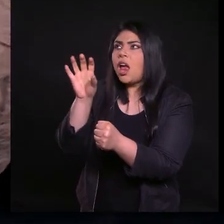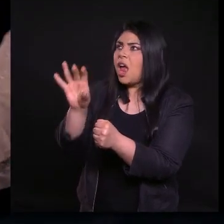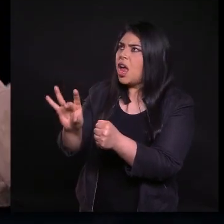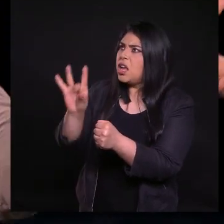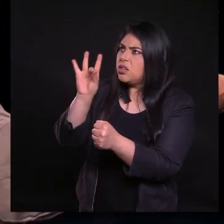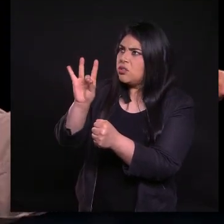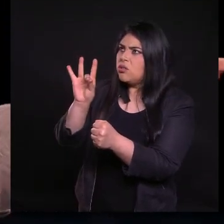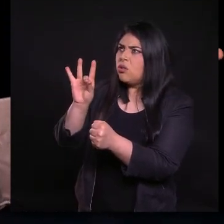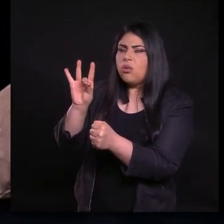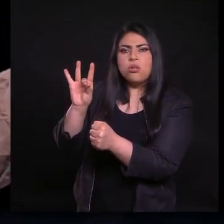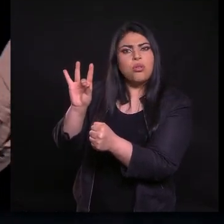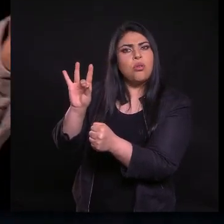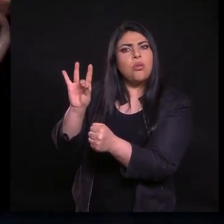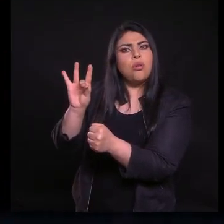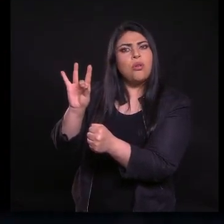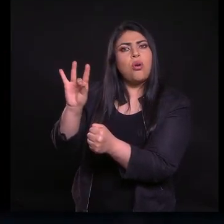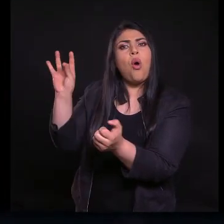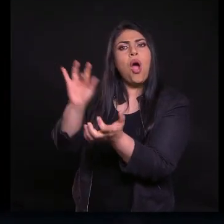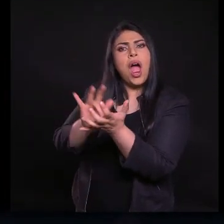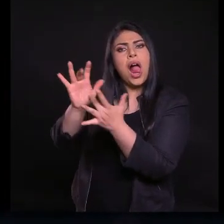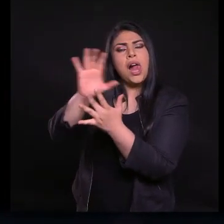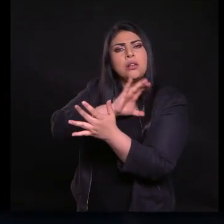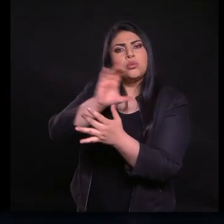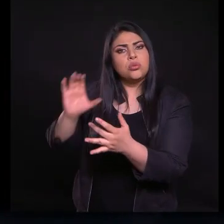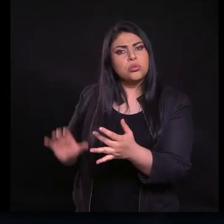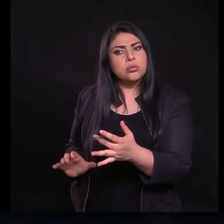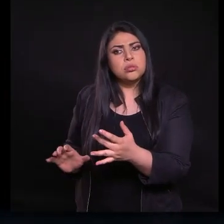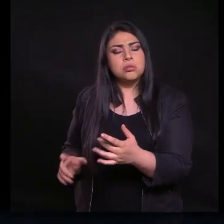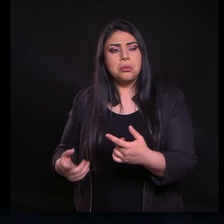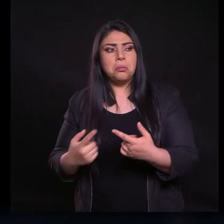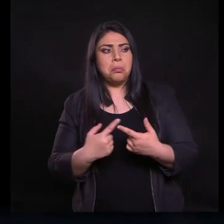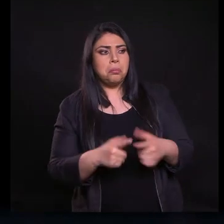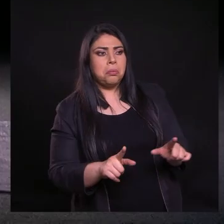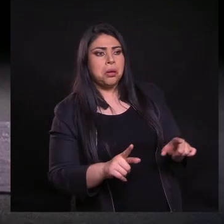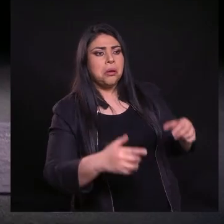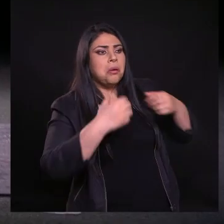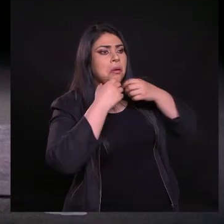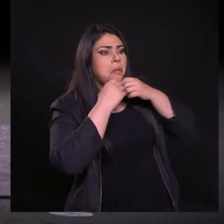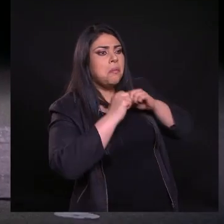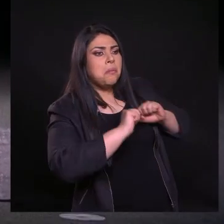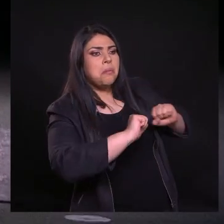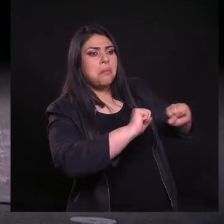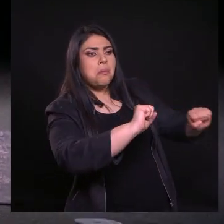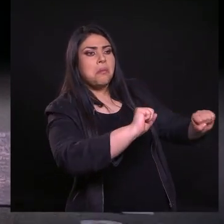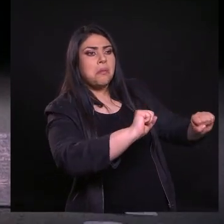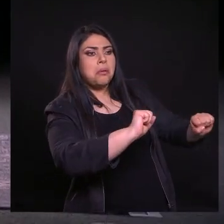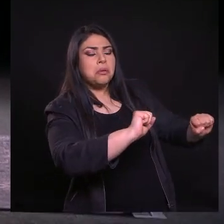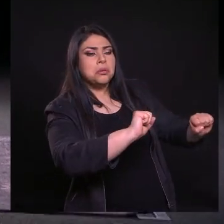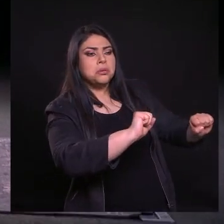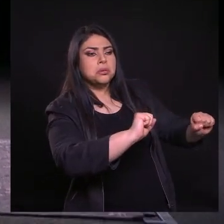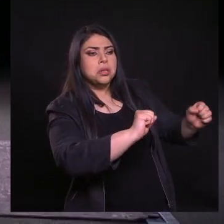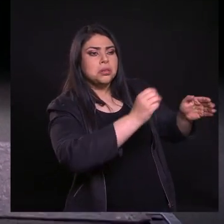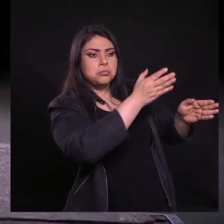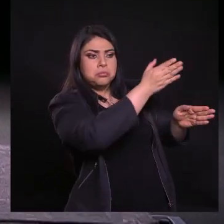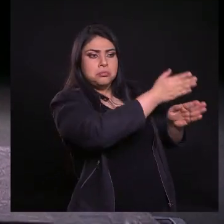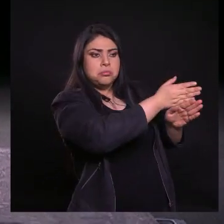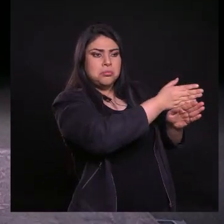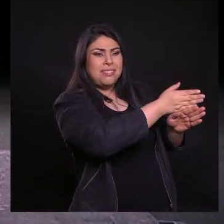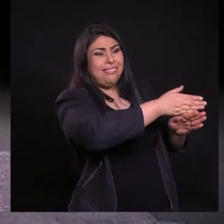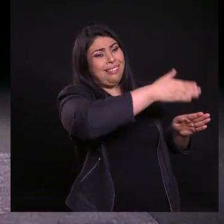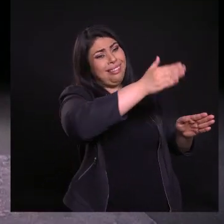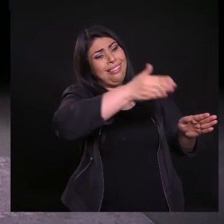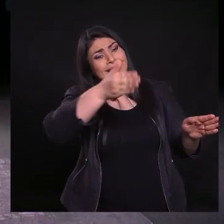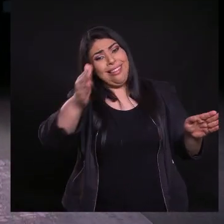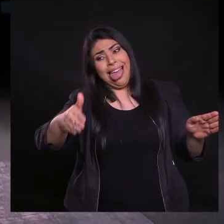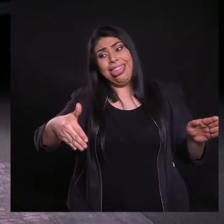moisés pero si cuando habla la palabra el señor acerca de moisés jesucristo entre comillas no había venido al mundo